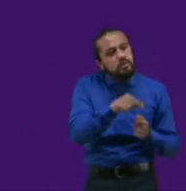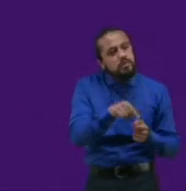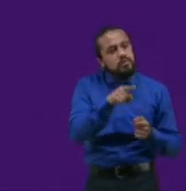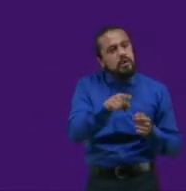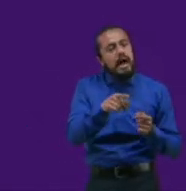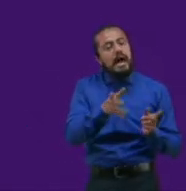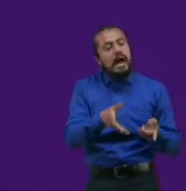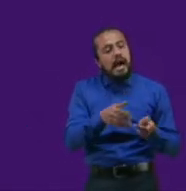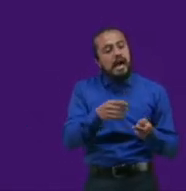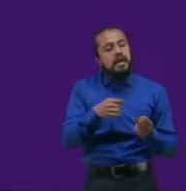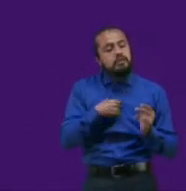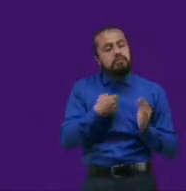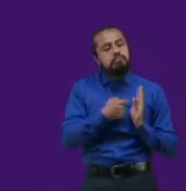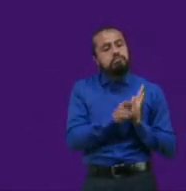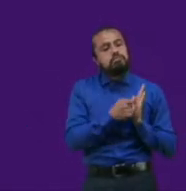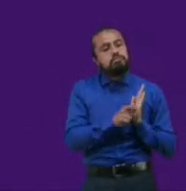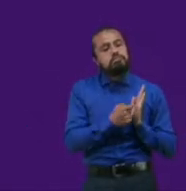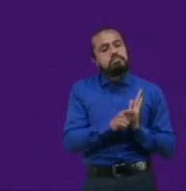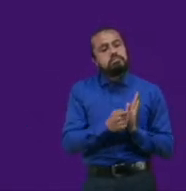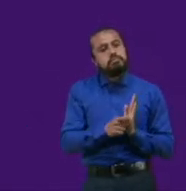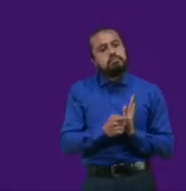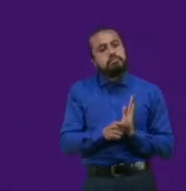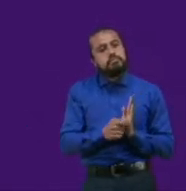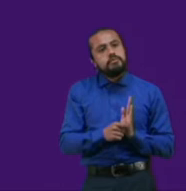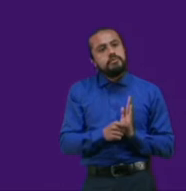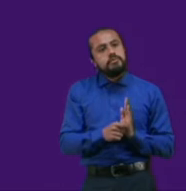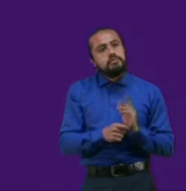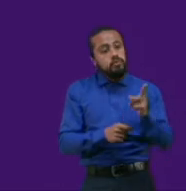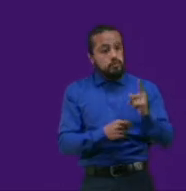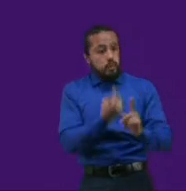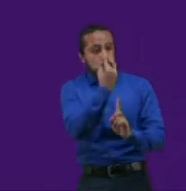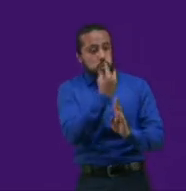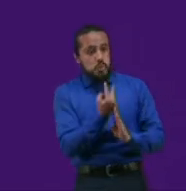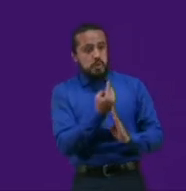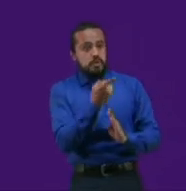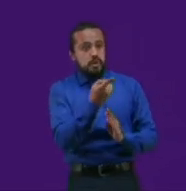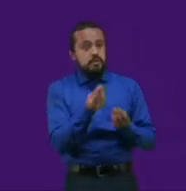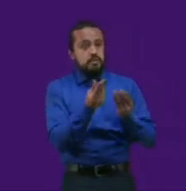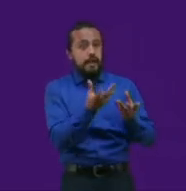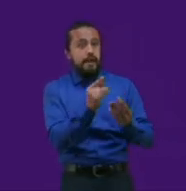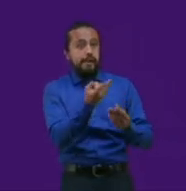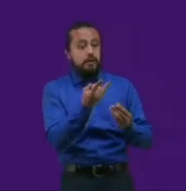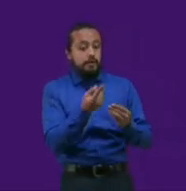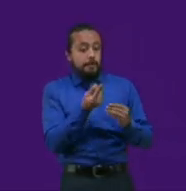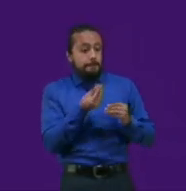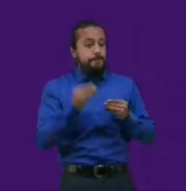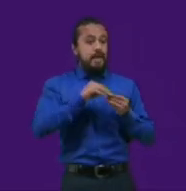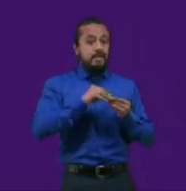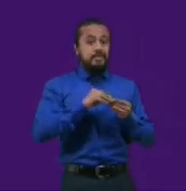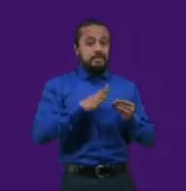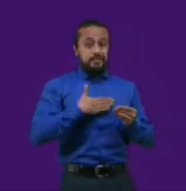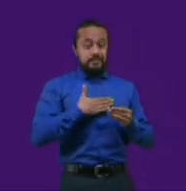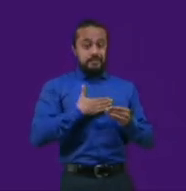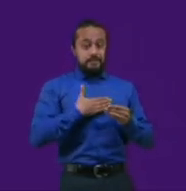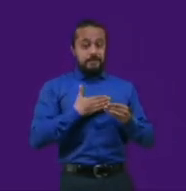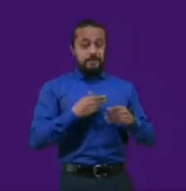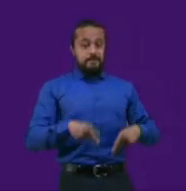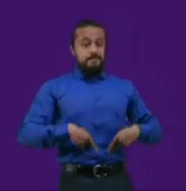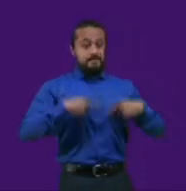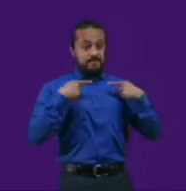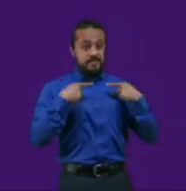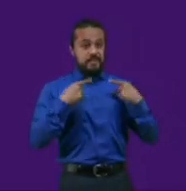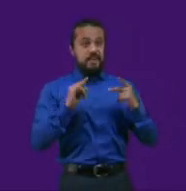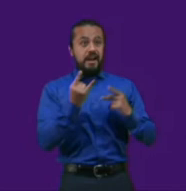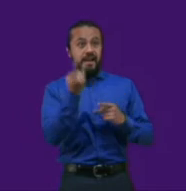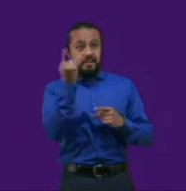qué no están dispuestos a bajarse algo por un donut, pues es si les agrega valor a la vida y si no, pues no. Y esas primeras